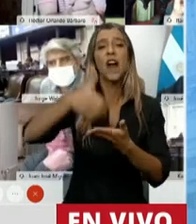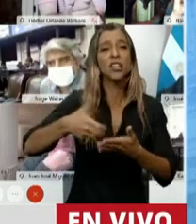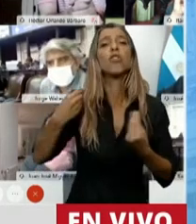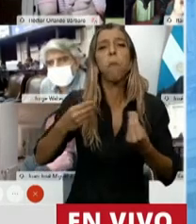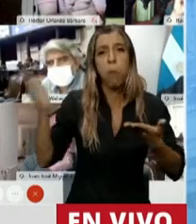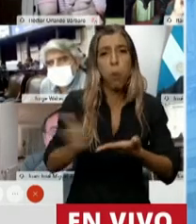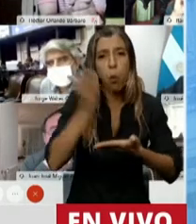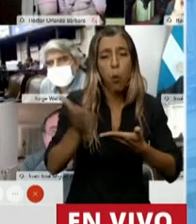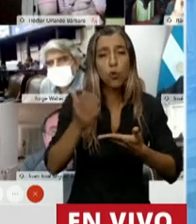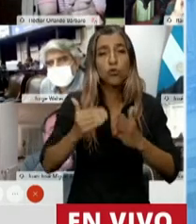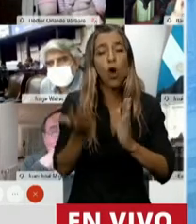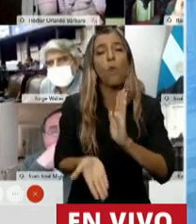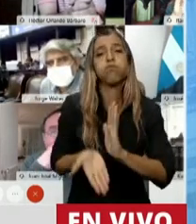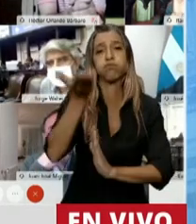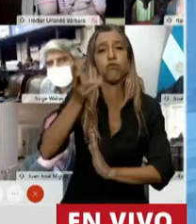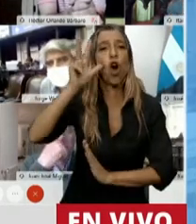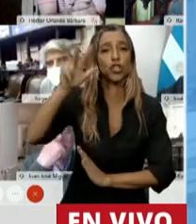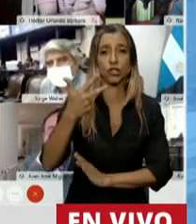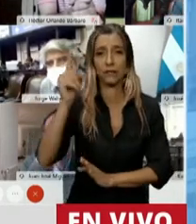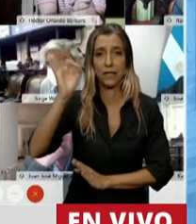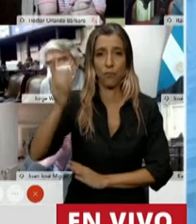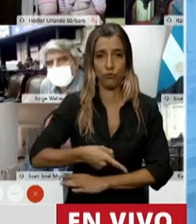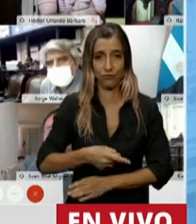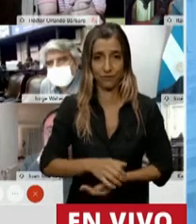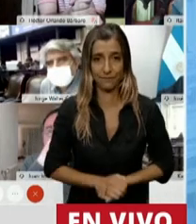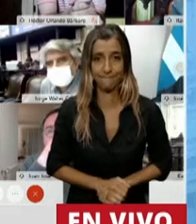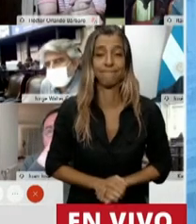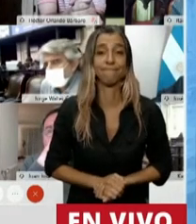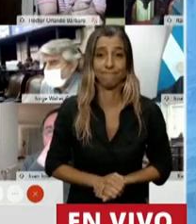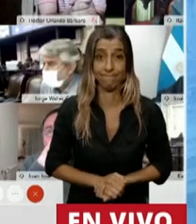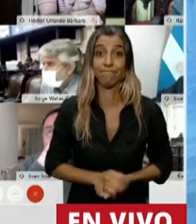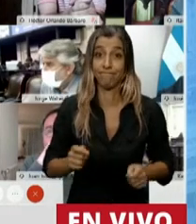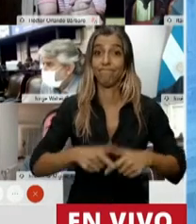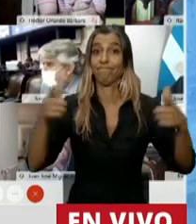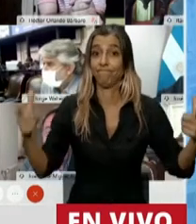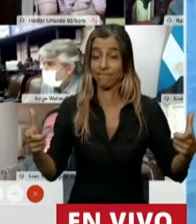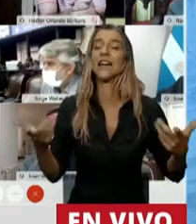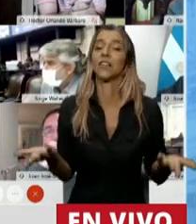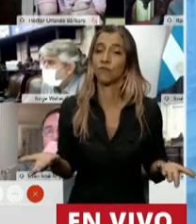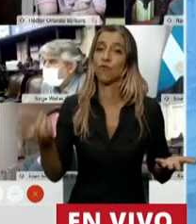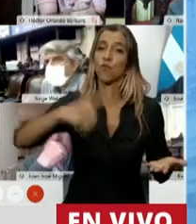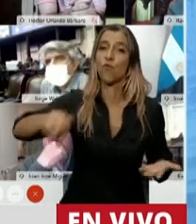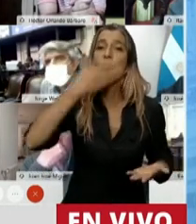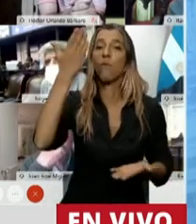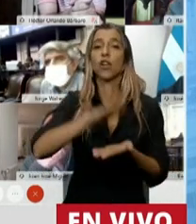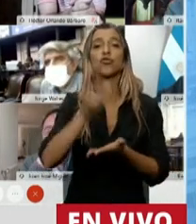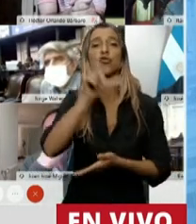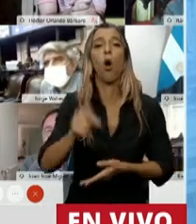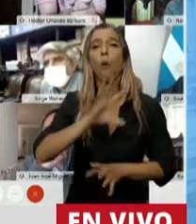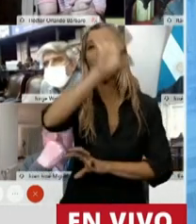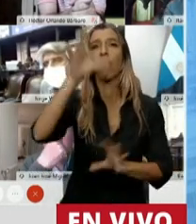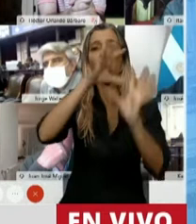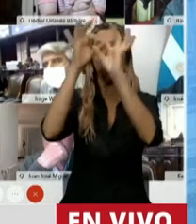el 83%. Mire, presidente, se habla del criterio federal, nada más federal que